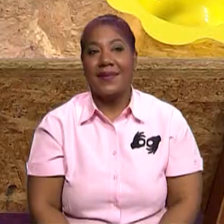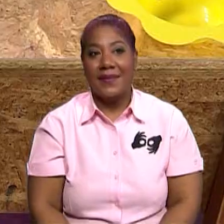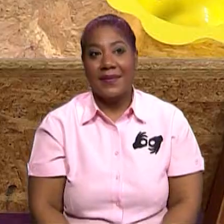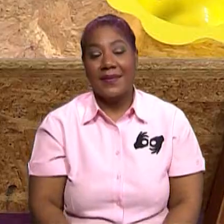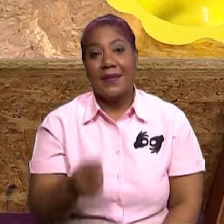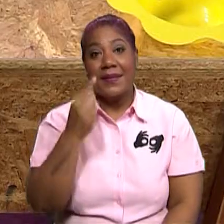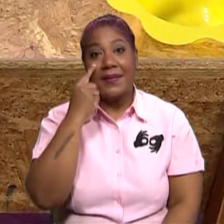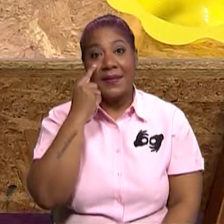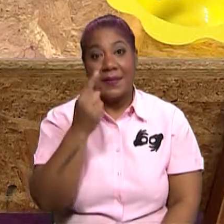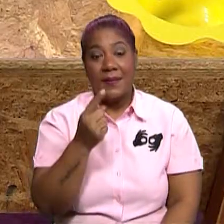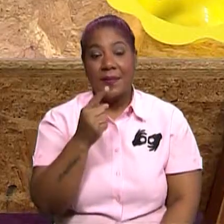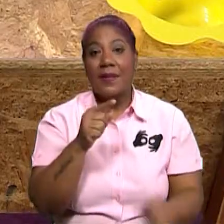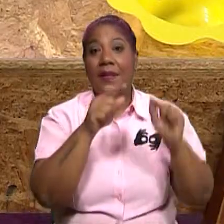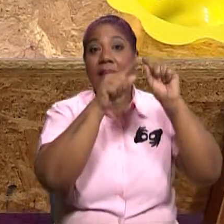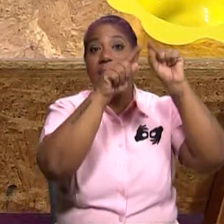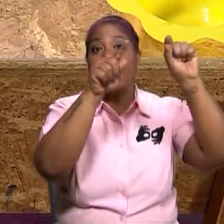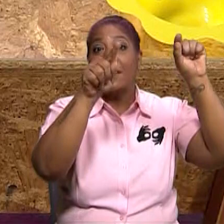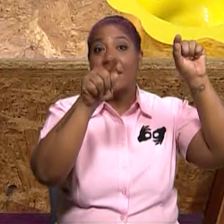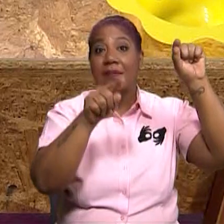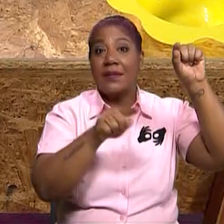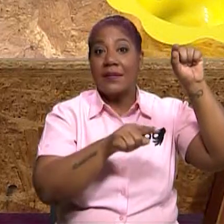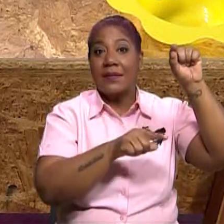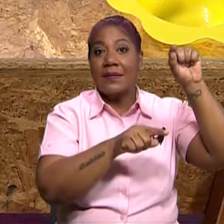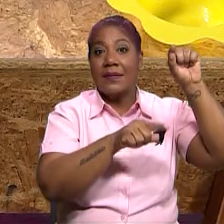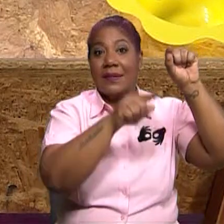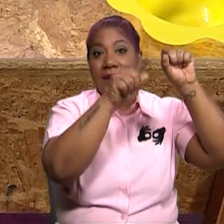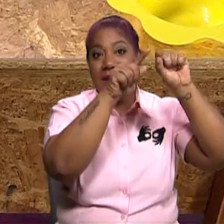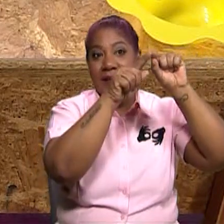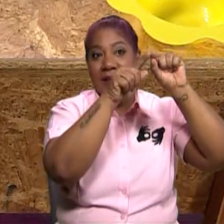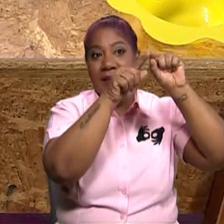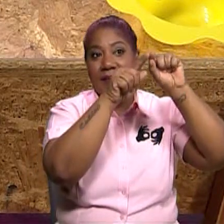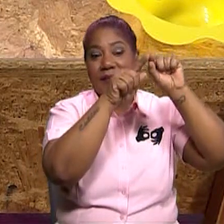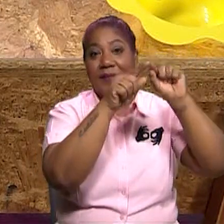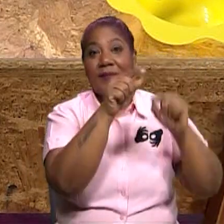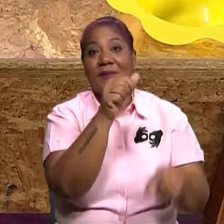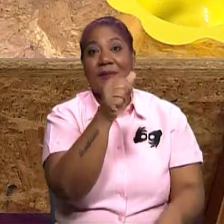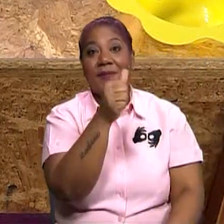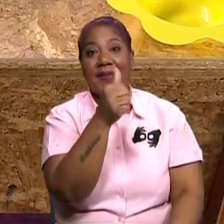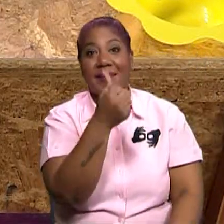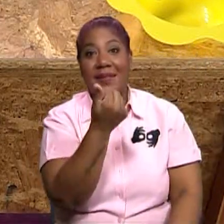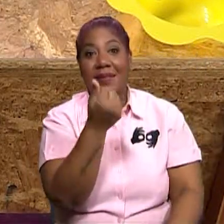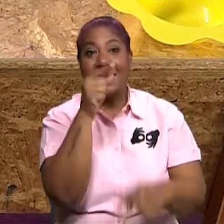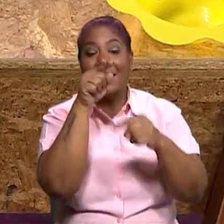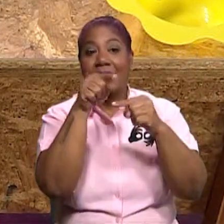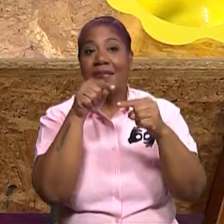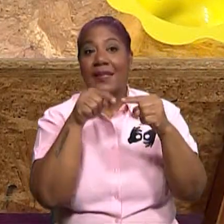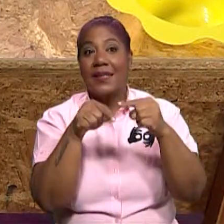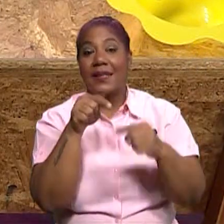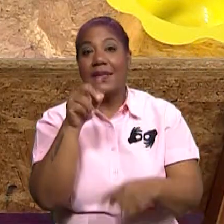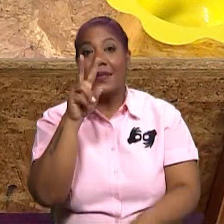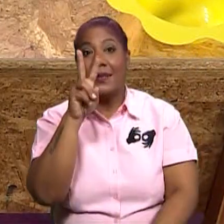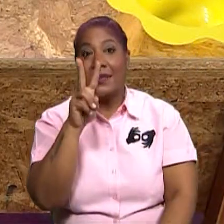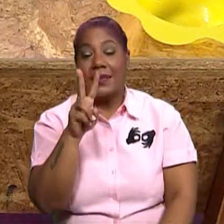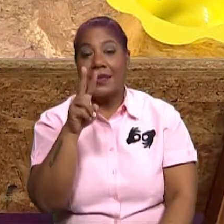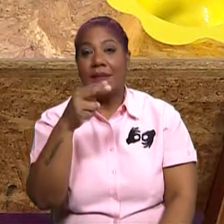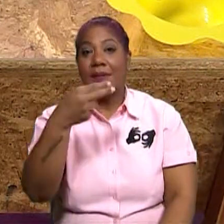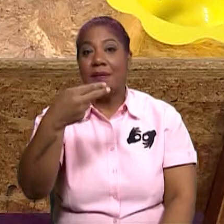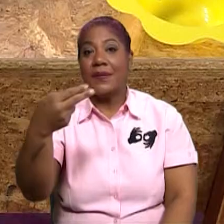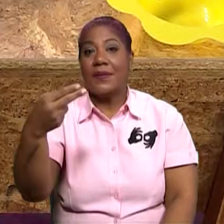les hice con mucho amor y cariño para que se les pueda quedar esto en ese aprendizaje que tanto necesitamos. Lo voy a dejar